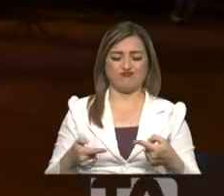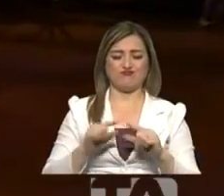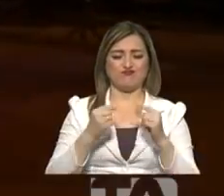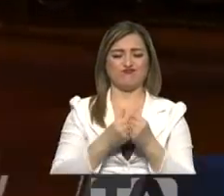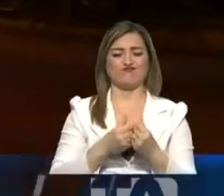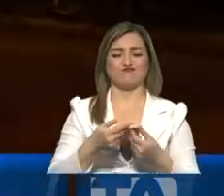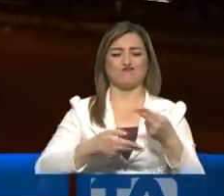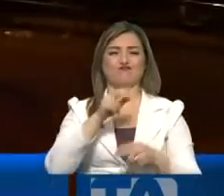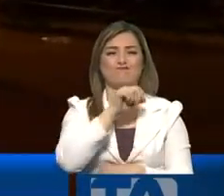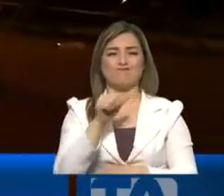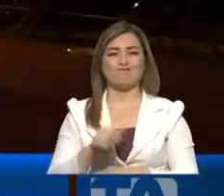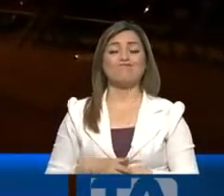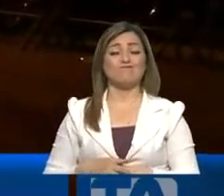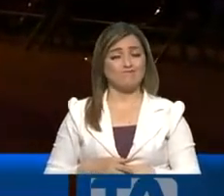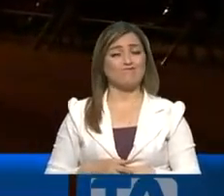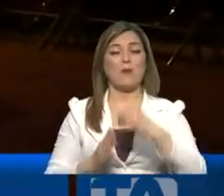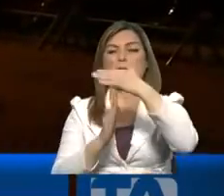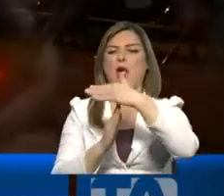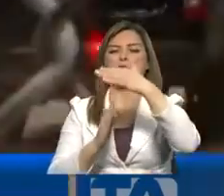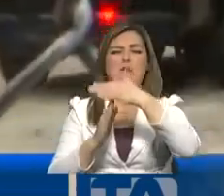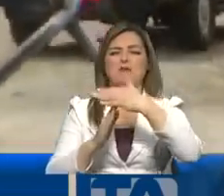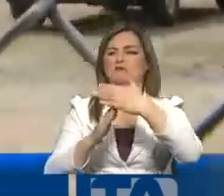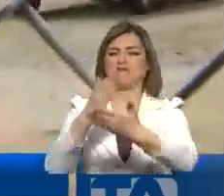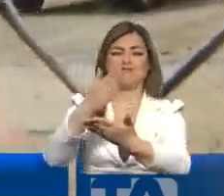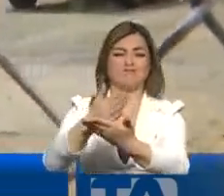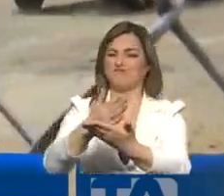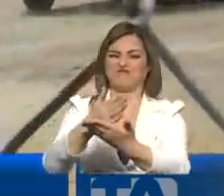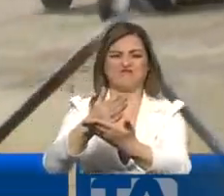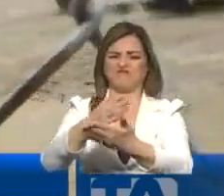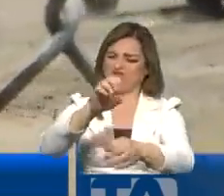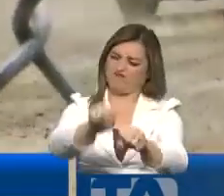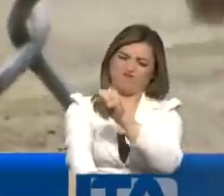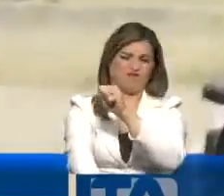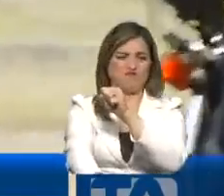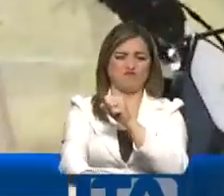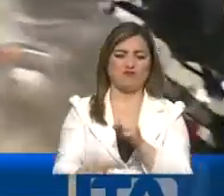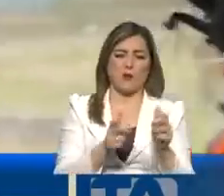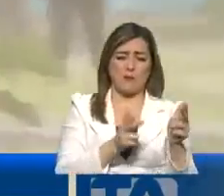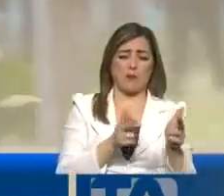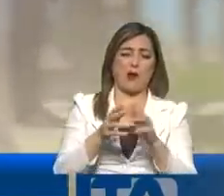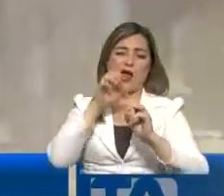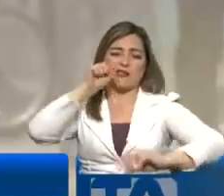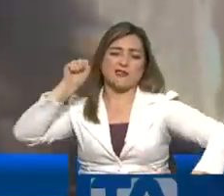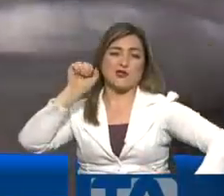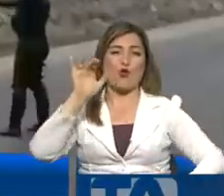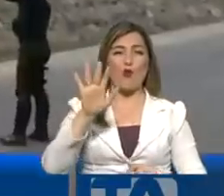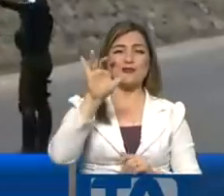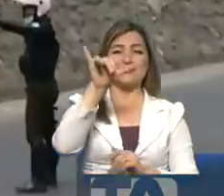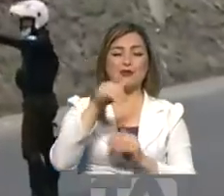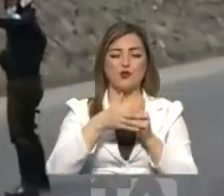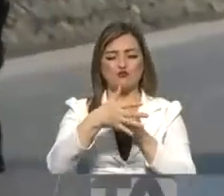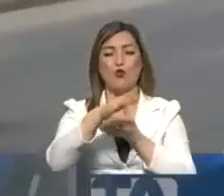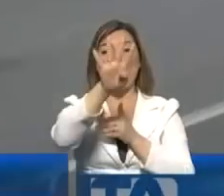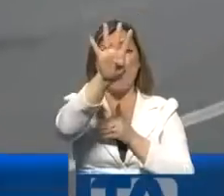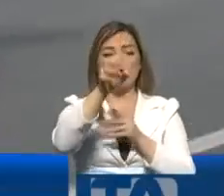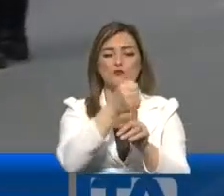que decidieron romper su tregua este fin de semana. Al menos 4 estallidos de violencia se han registrado desde el sábado solo en este